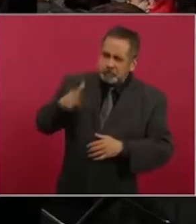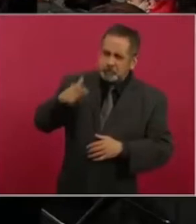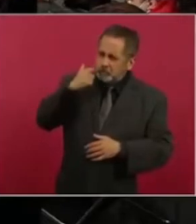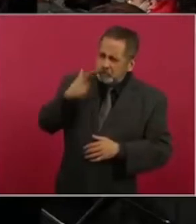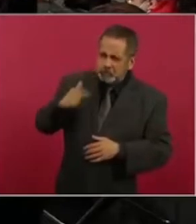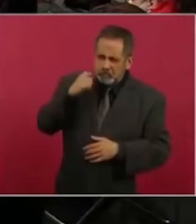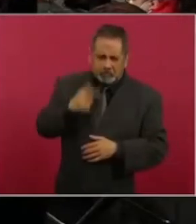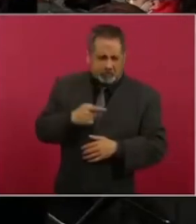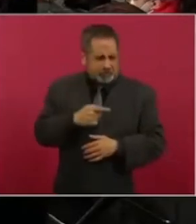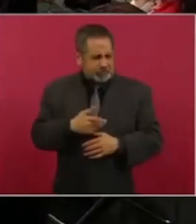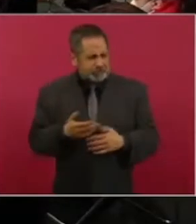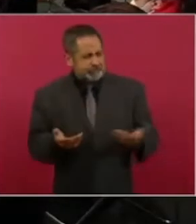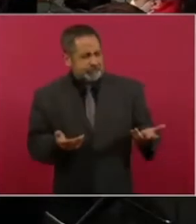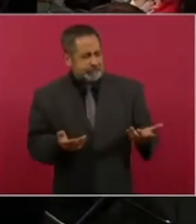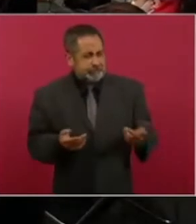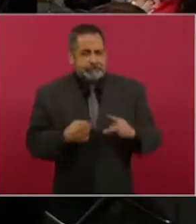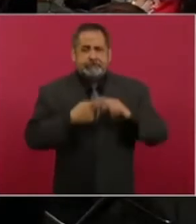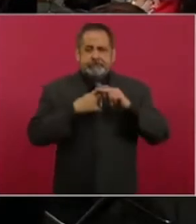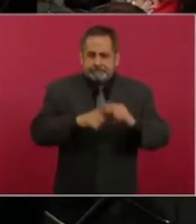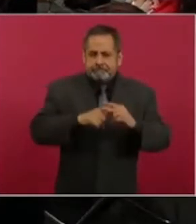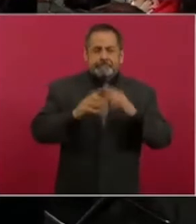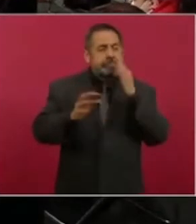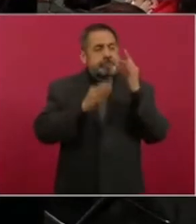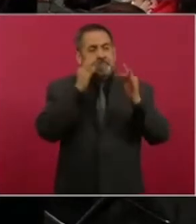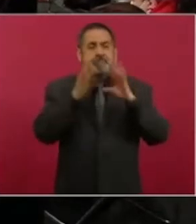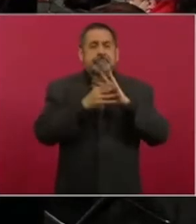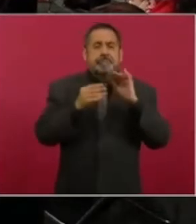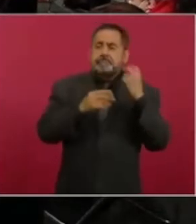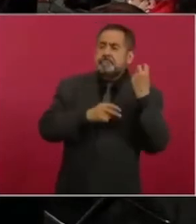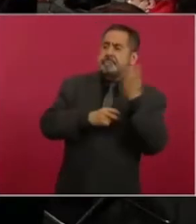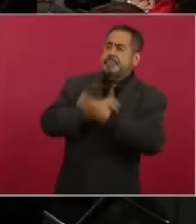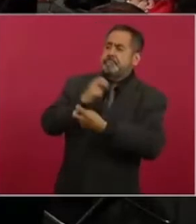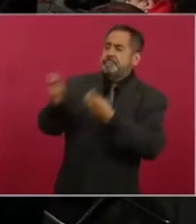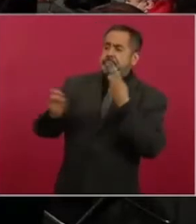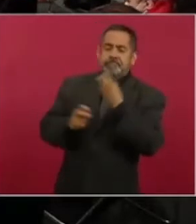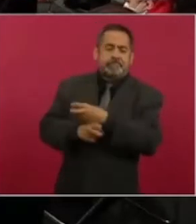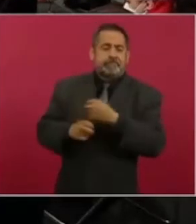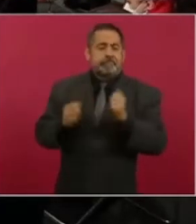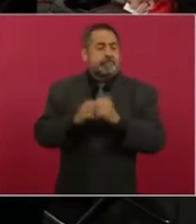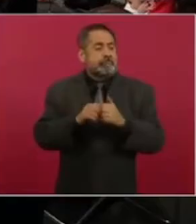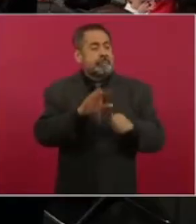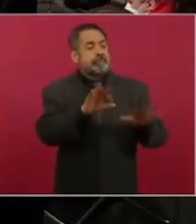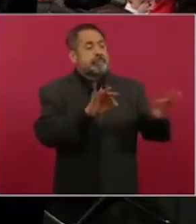y echan a andar estas campañas con artistas